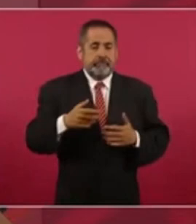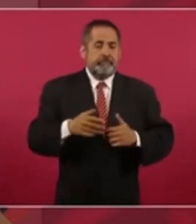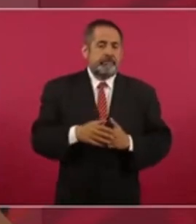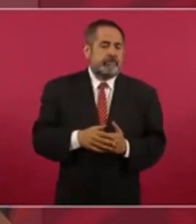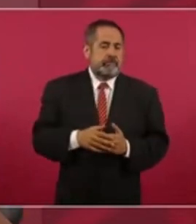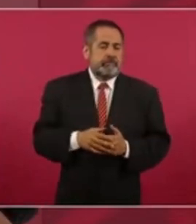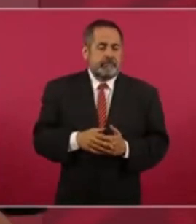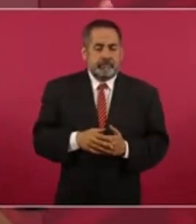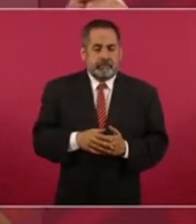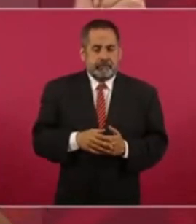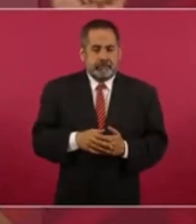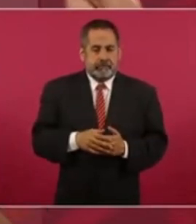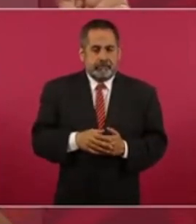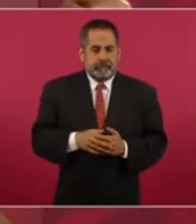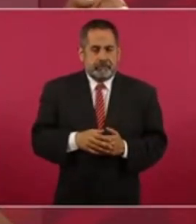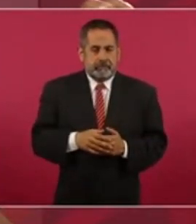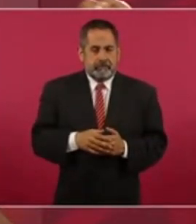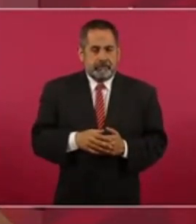sus